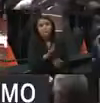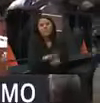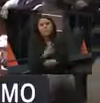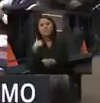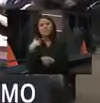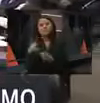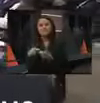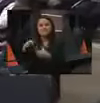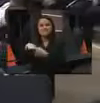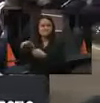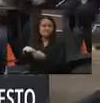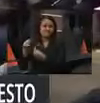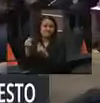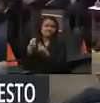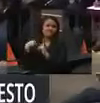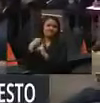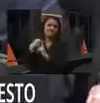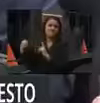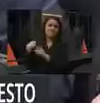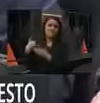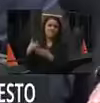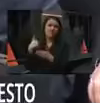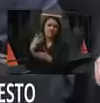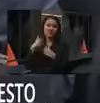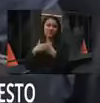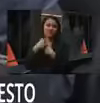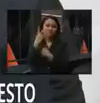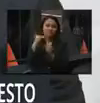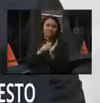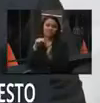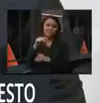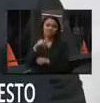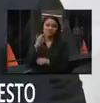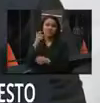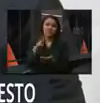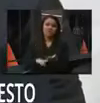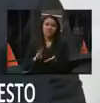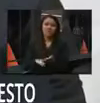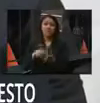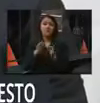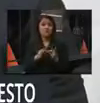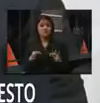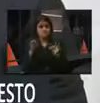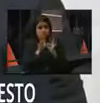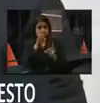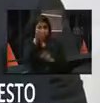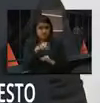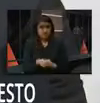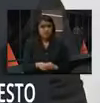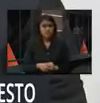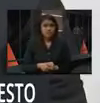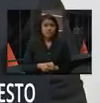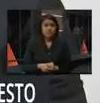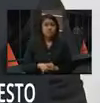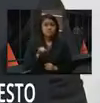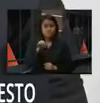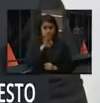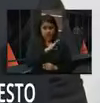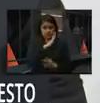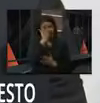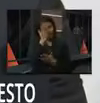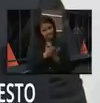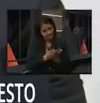campañas y en la organización de las elecciones del próximo año consideramos que es importante que si se recorta ese presupuesto